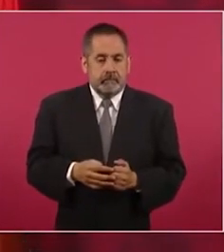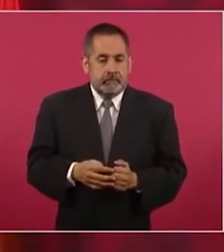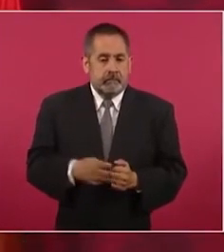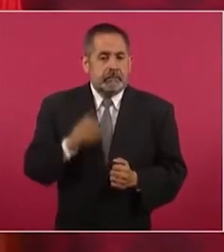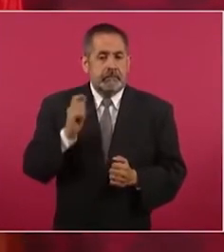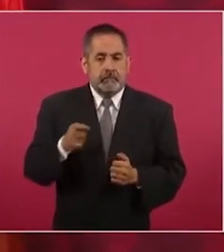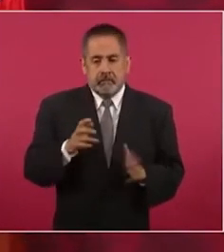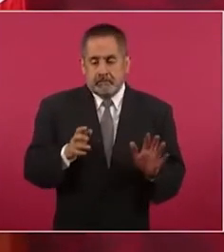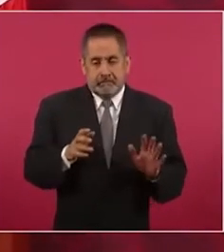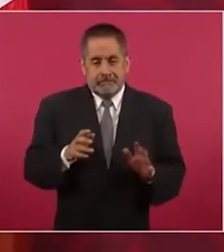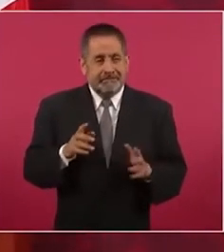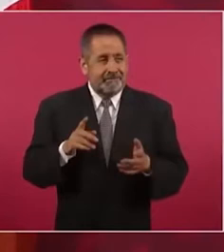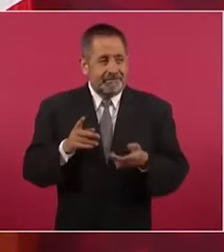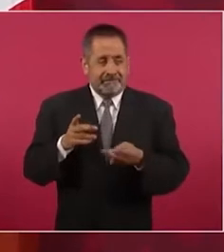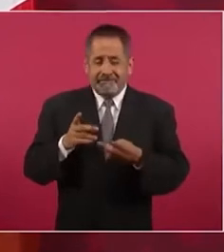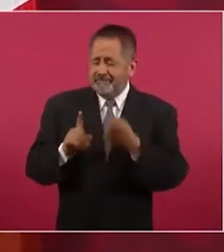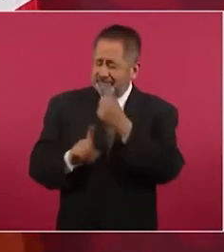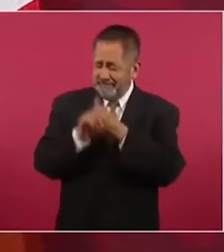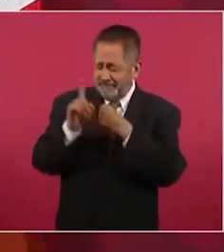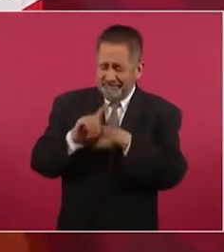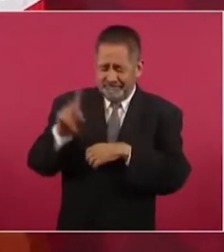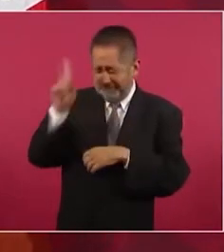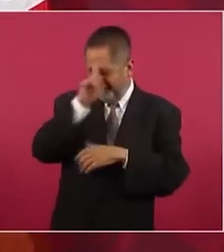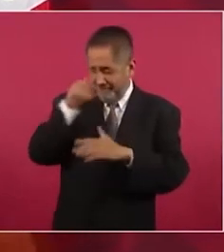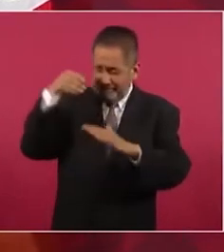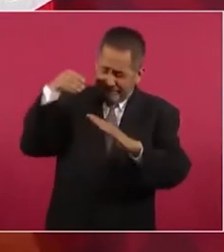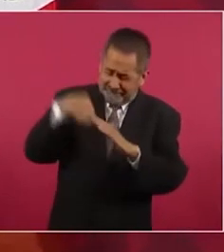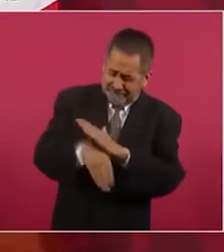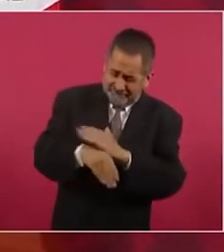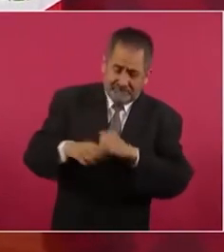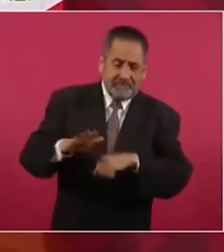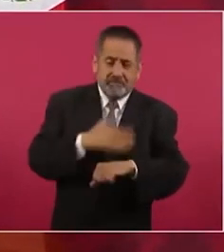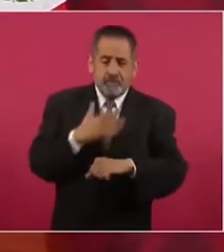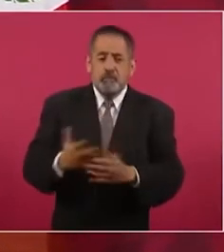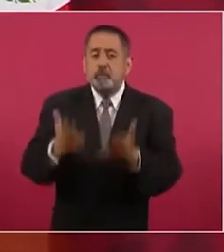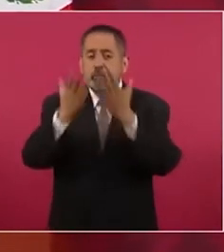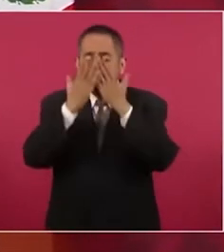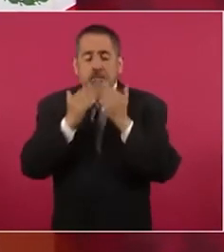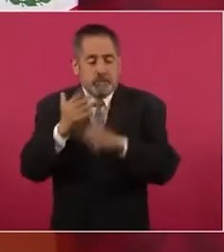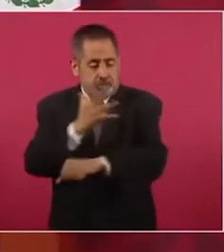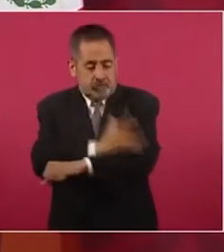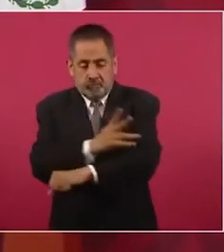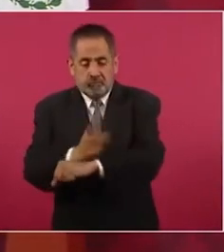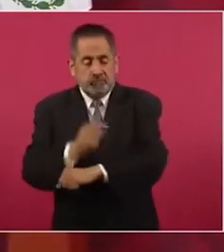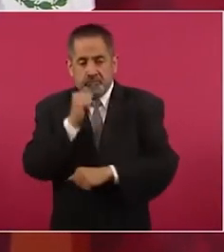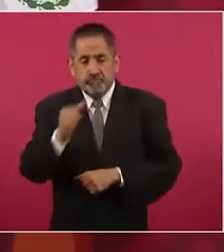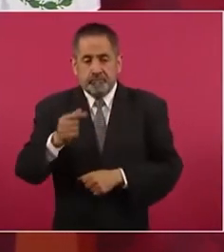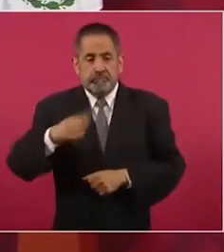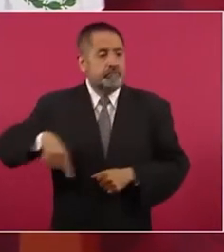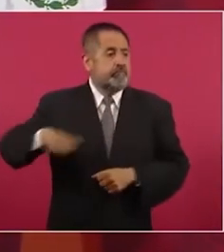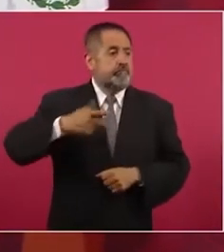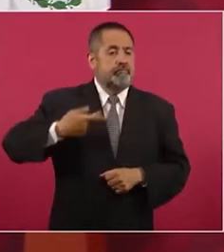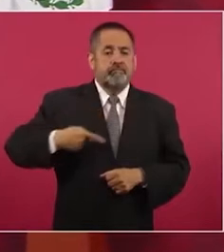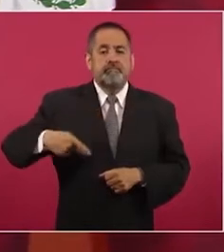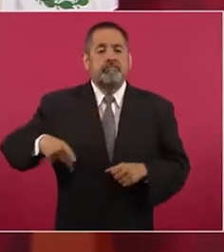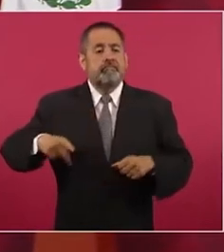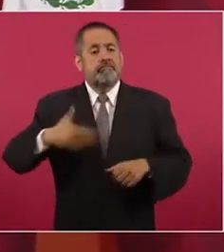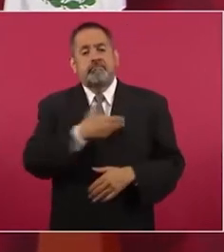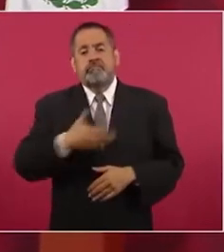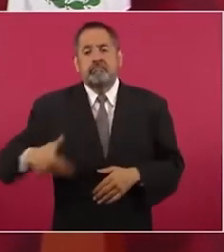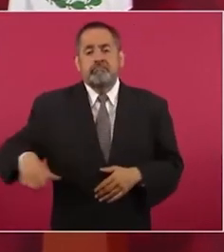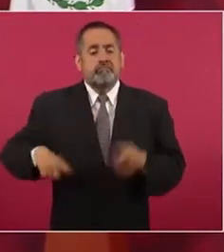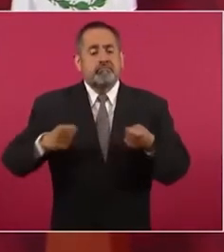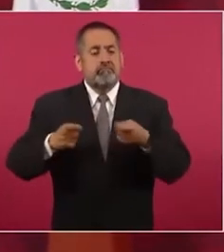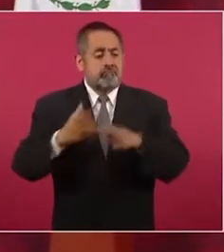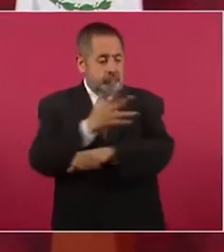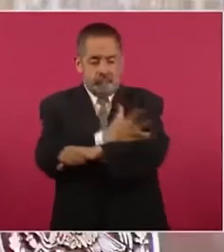Nada ha dañado más a México que la deshonestidad de los gobernantes. Eso es lo